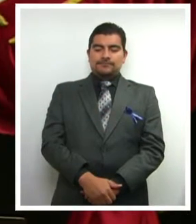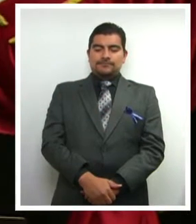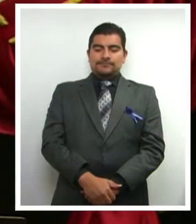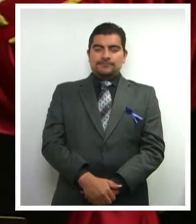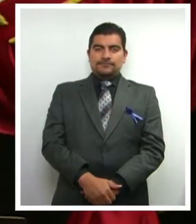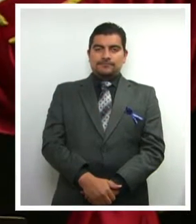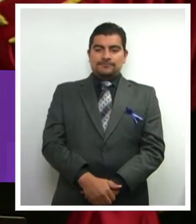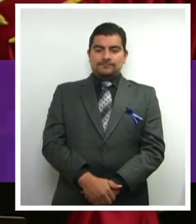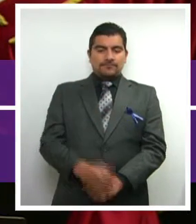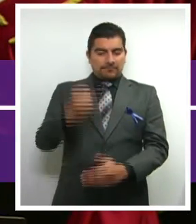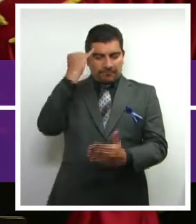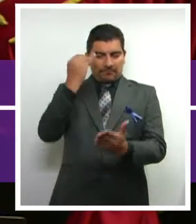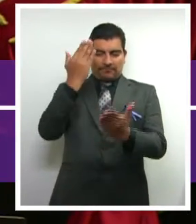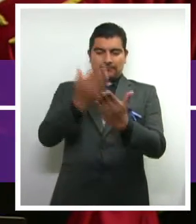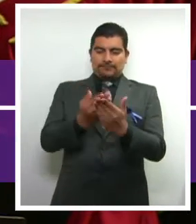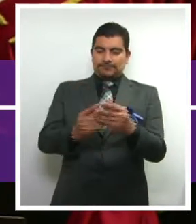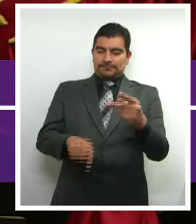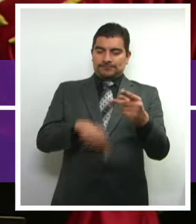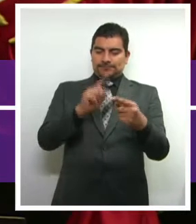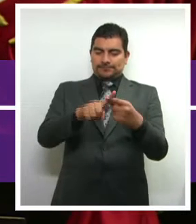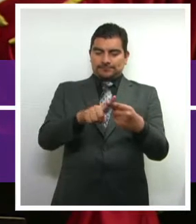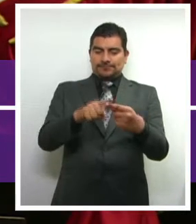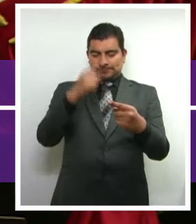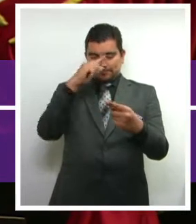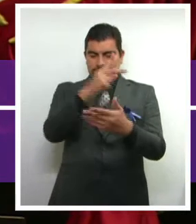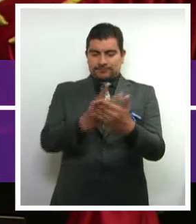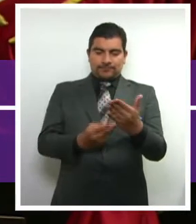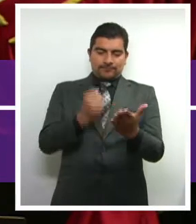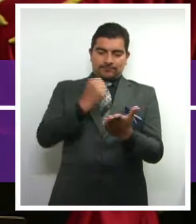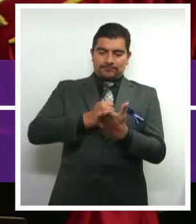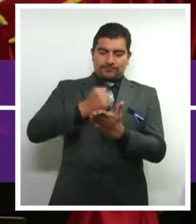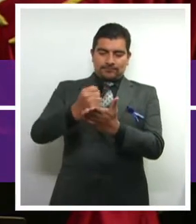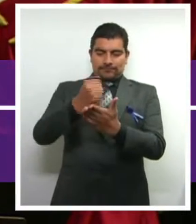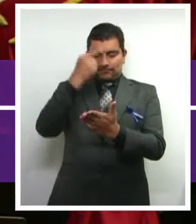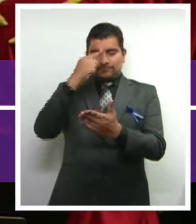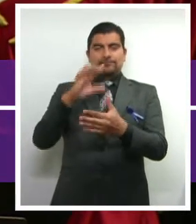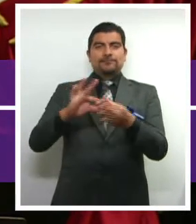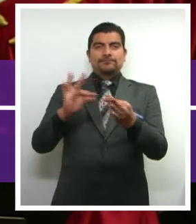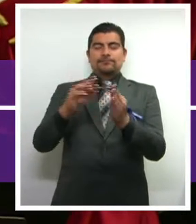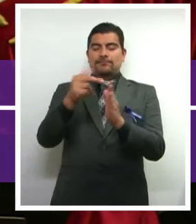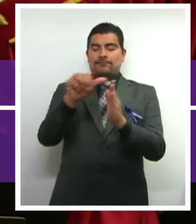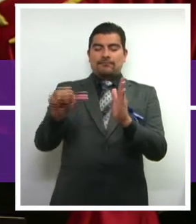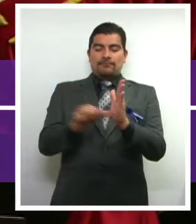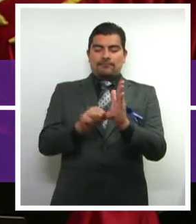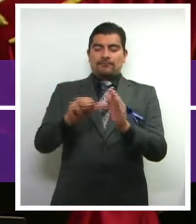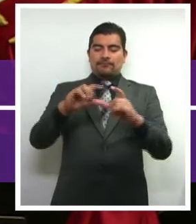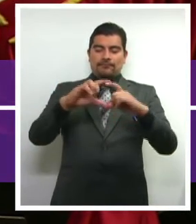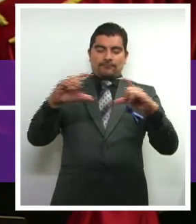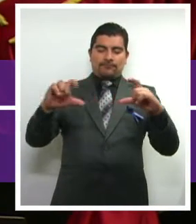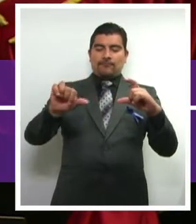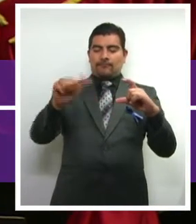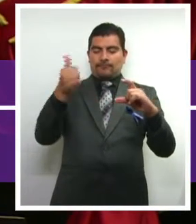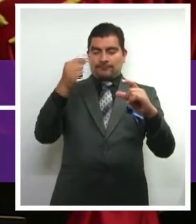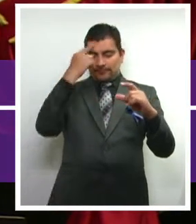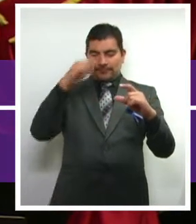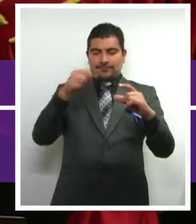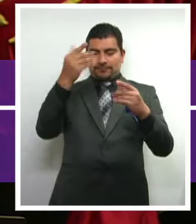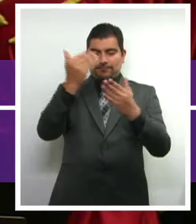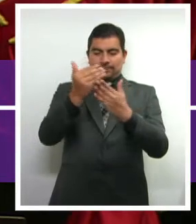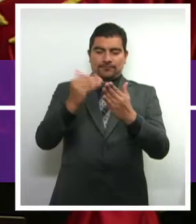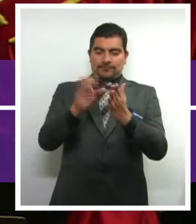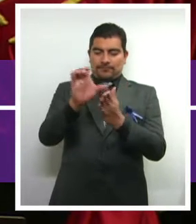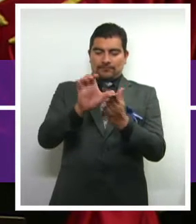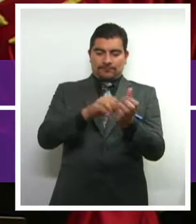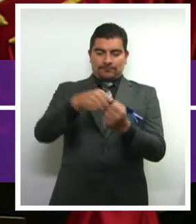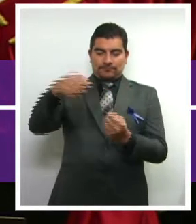Iniciativas. 1. Con proyecto de decreto por el que se modifica el artículo 11 del proyecto de Constitución Política de